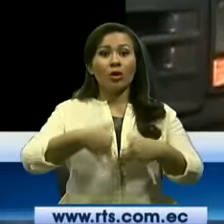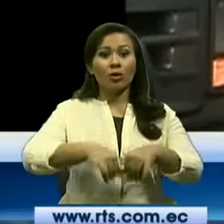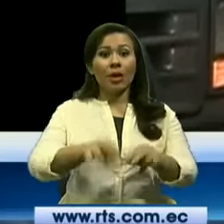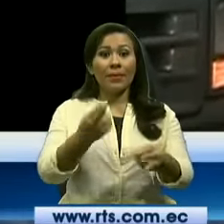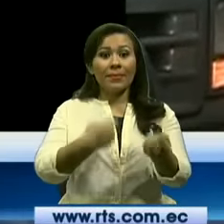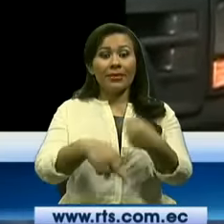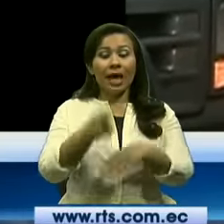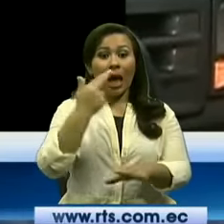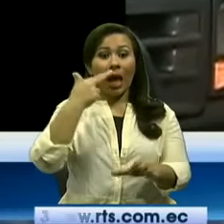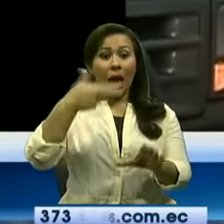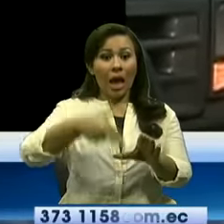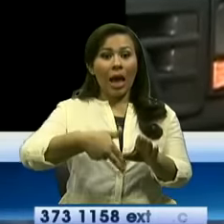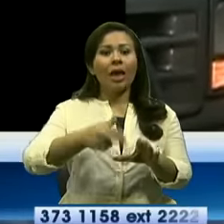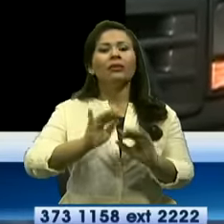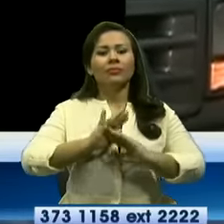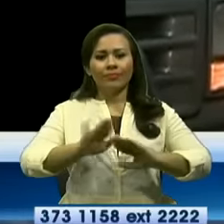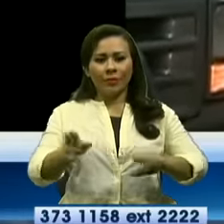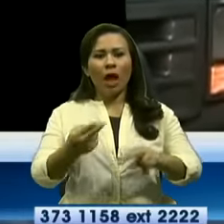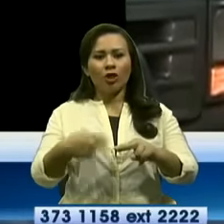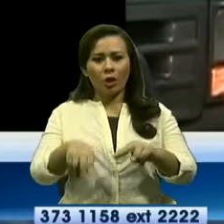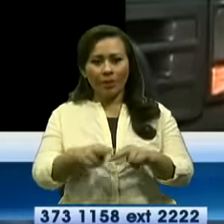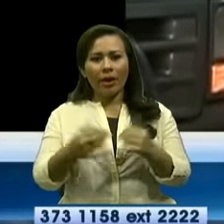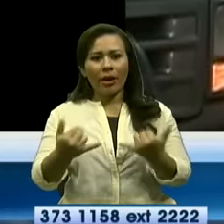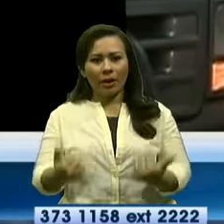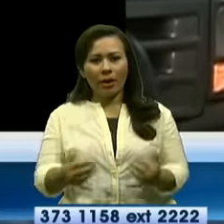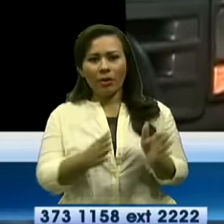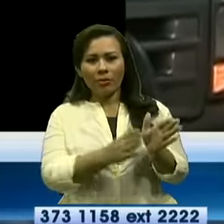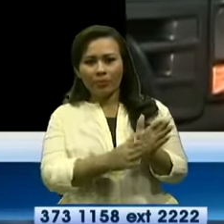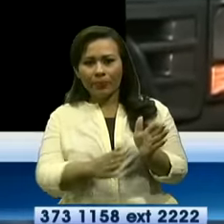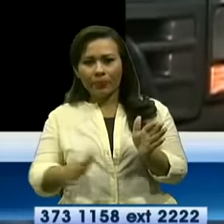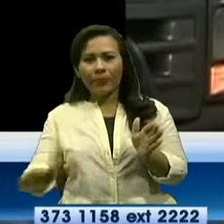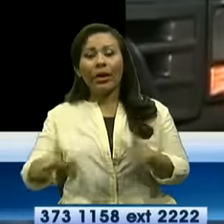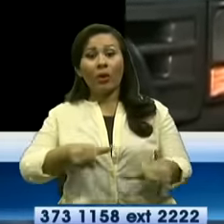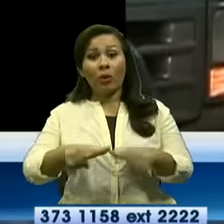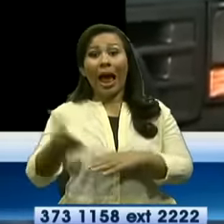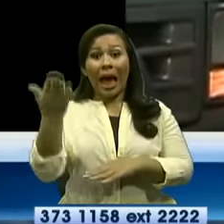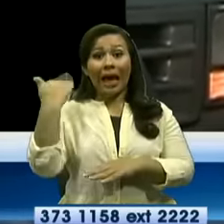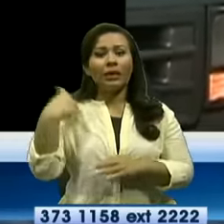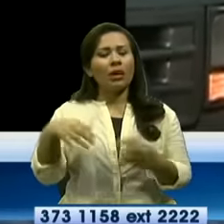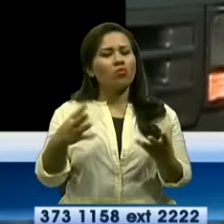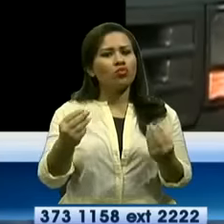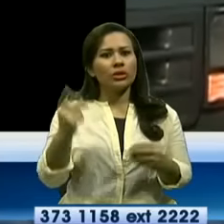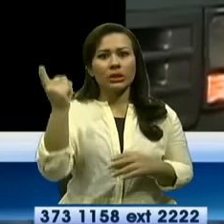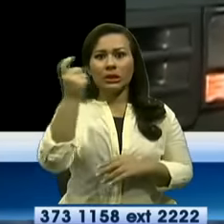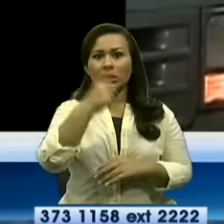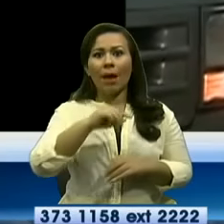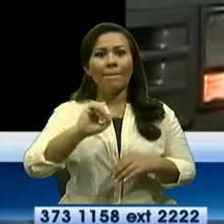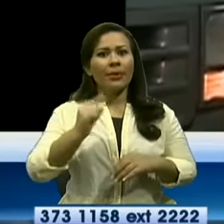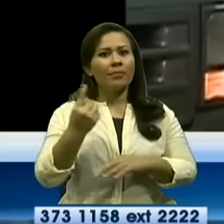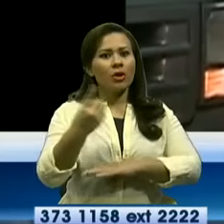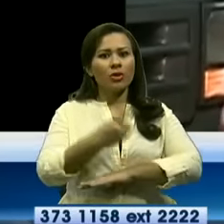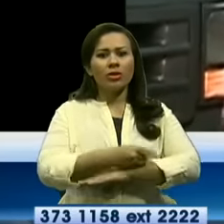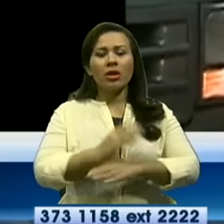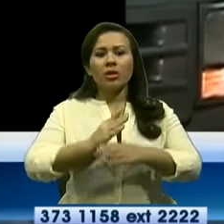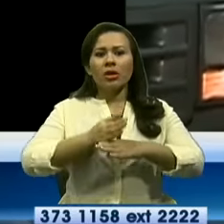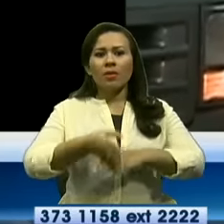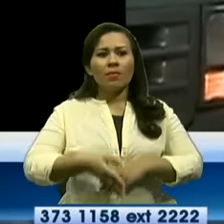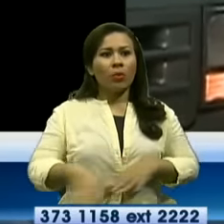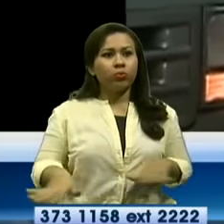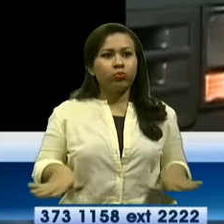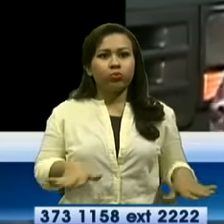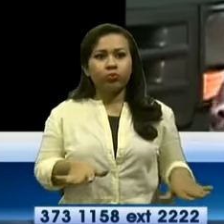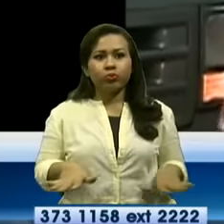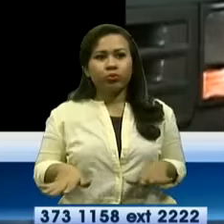combustible de alguna forma ya empieza a normalizarse en estos lugares. Existía mucha demanda los primeros días después del